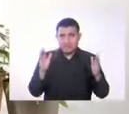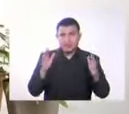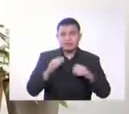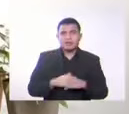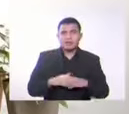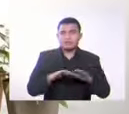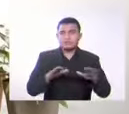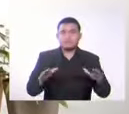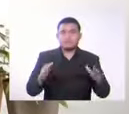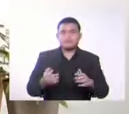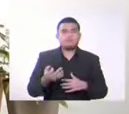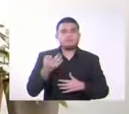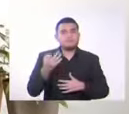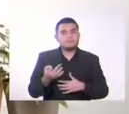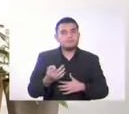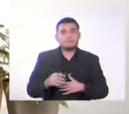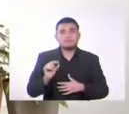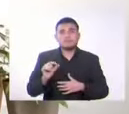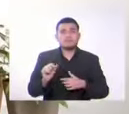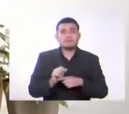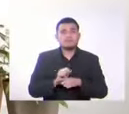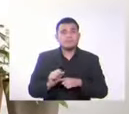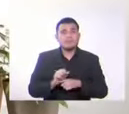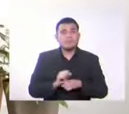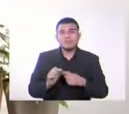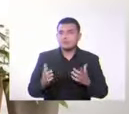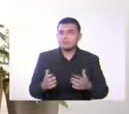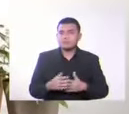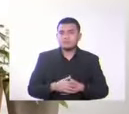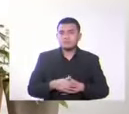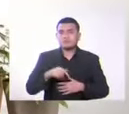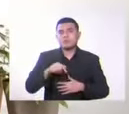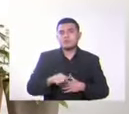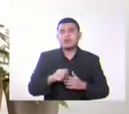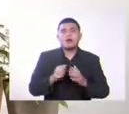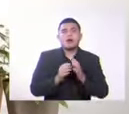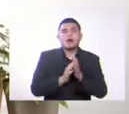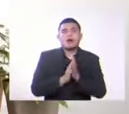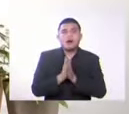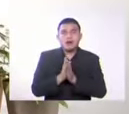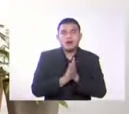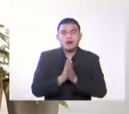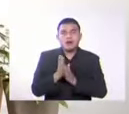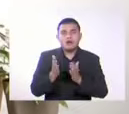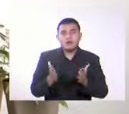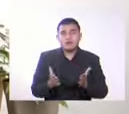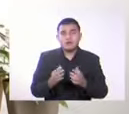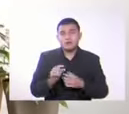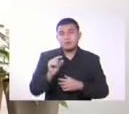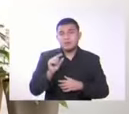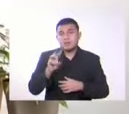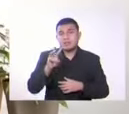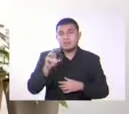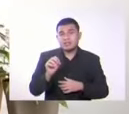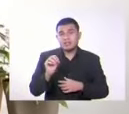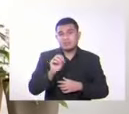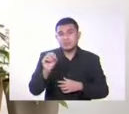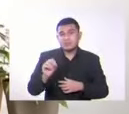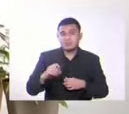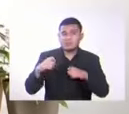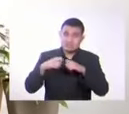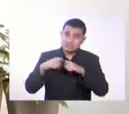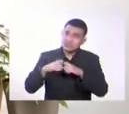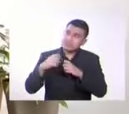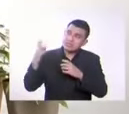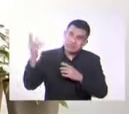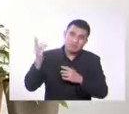muy costosos, poco prácticos e ineficientes, pues aprovechan menos del 30% de la energía que reciben del sol. Pero